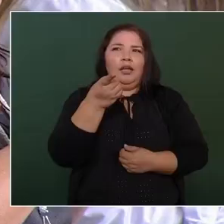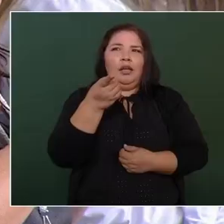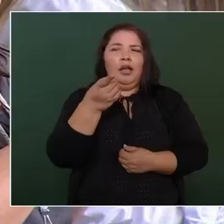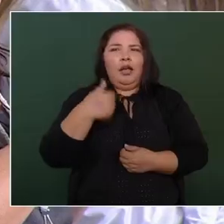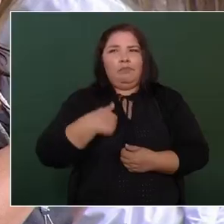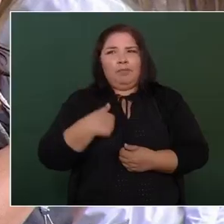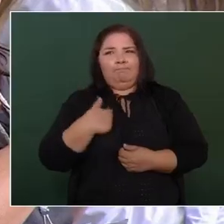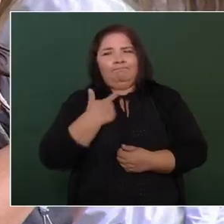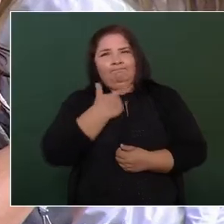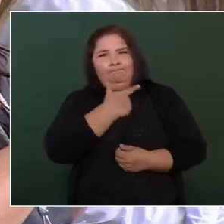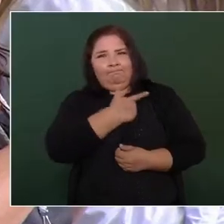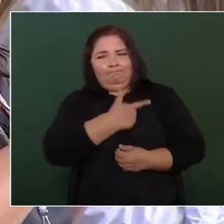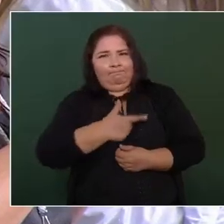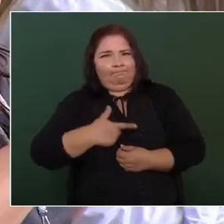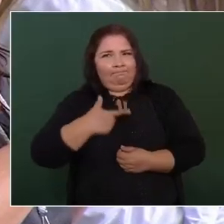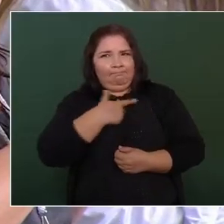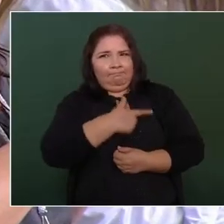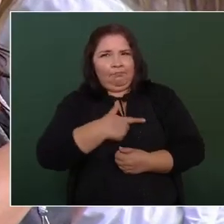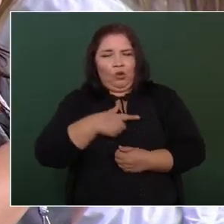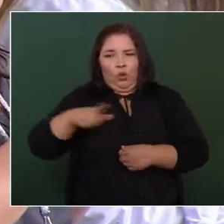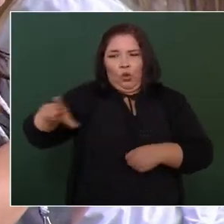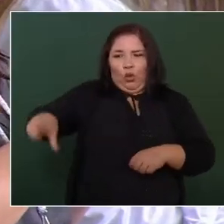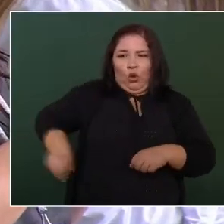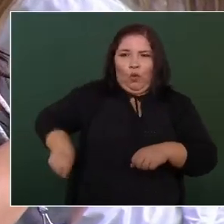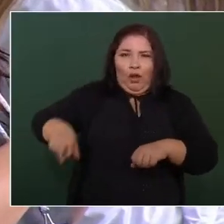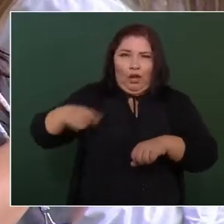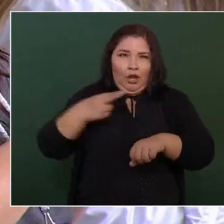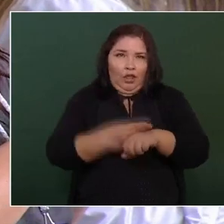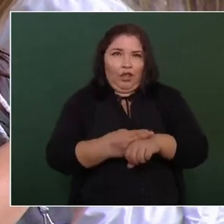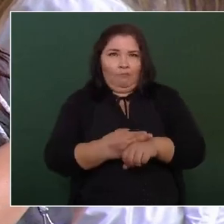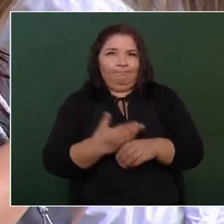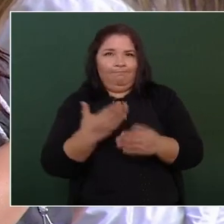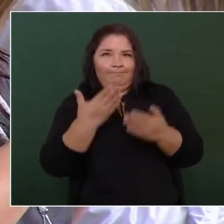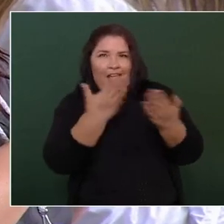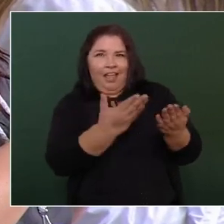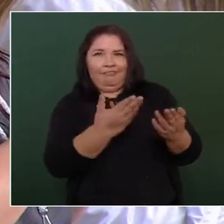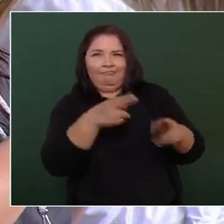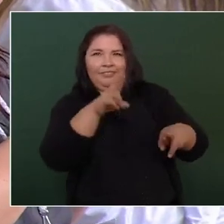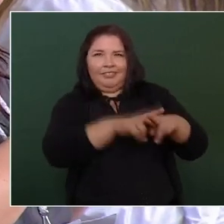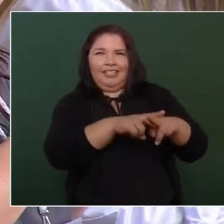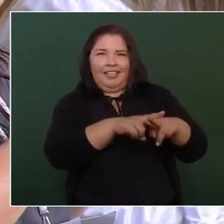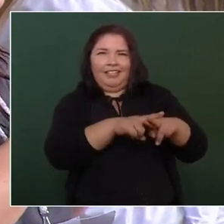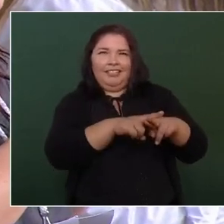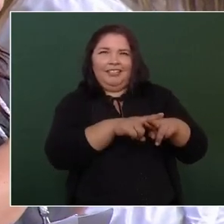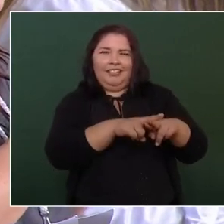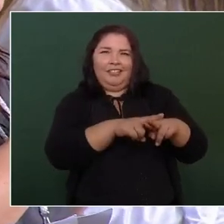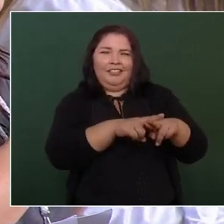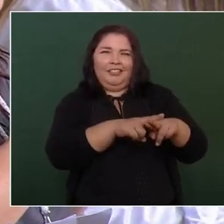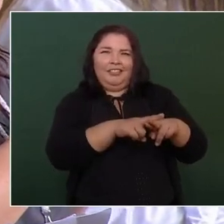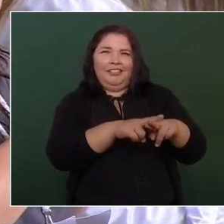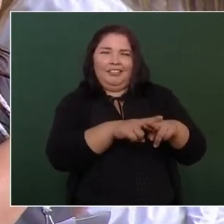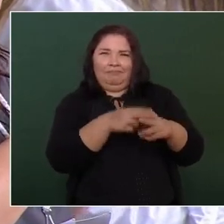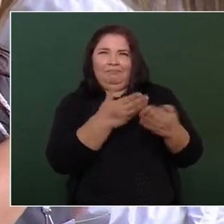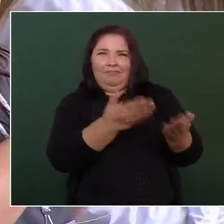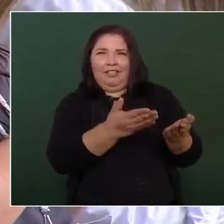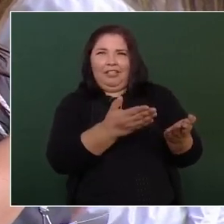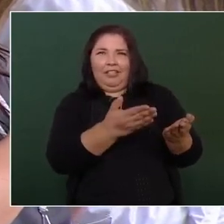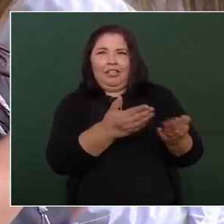mí me da gusto que tengamos un gobernador como el que tenemos aquí, está sentado él y